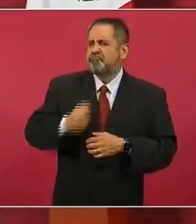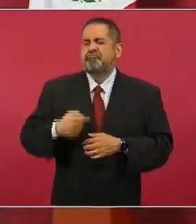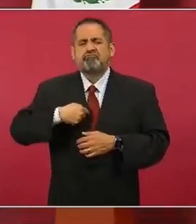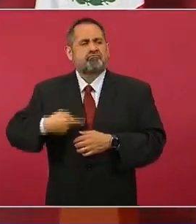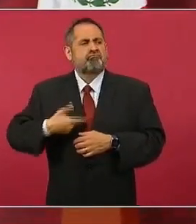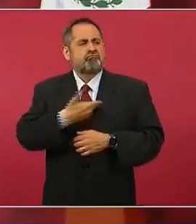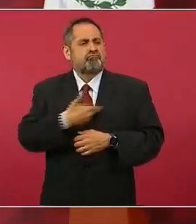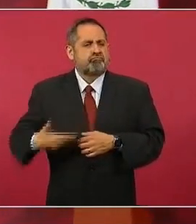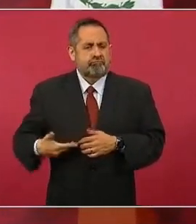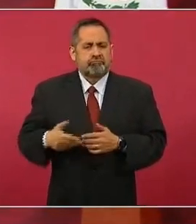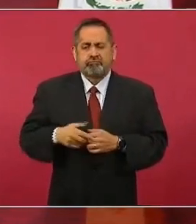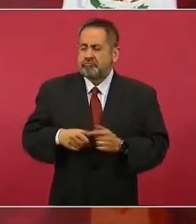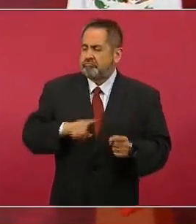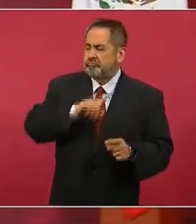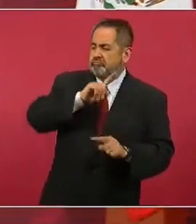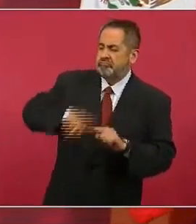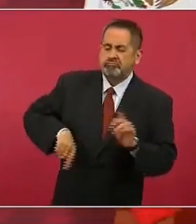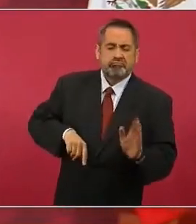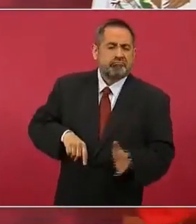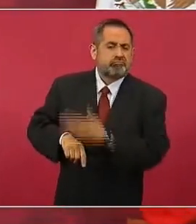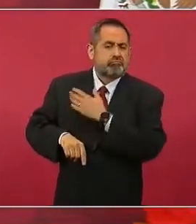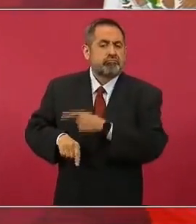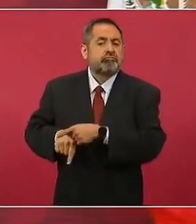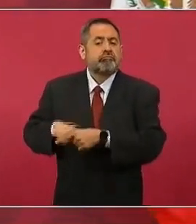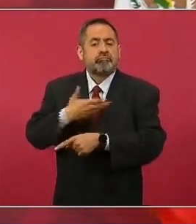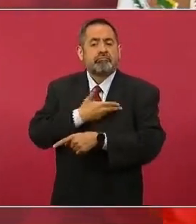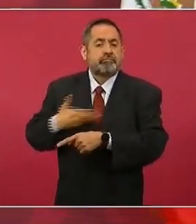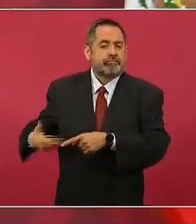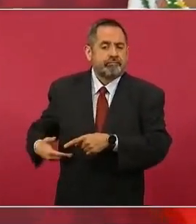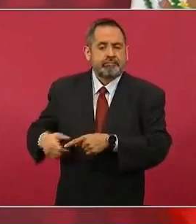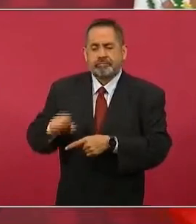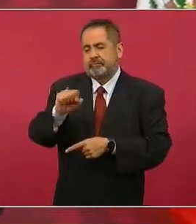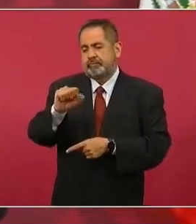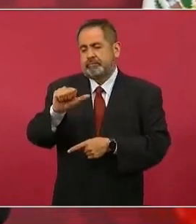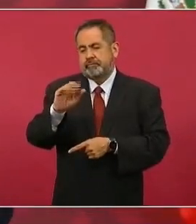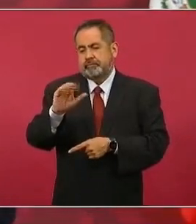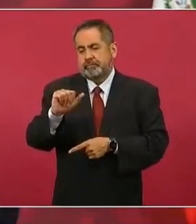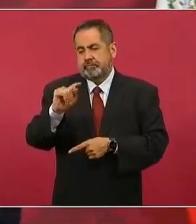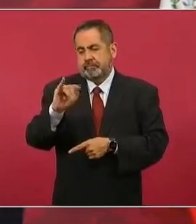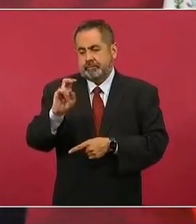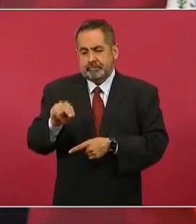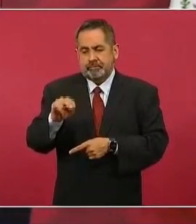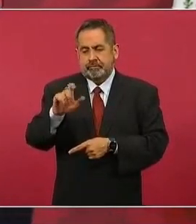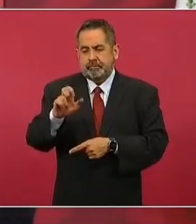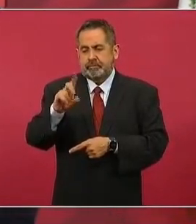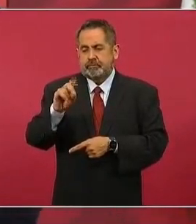y destituyó al presidente Sebastián Lerdo de Tejada,